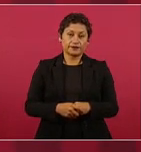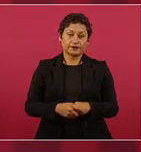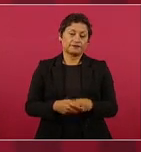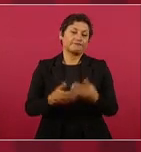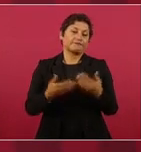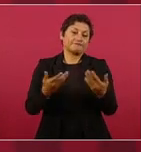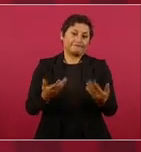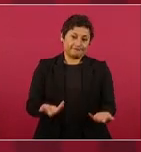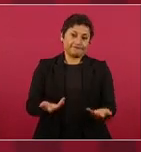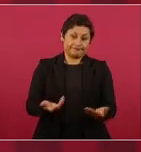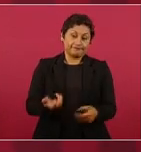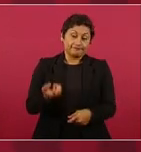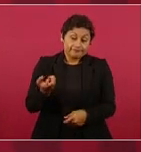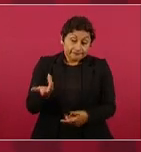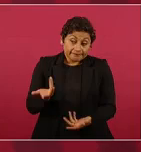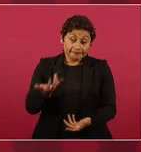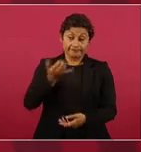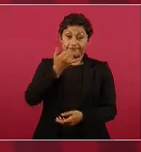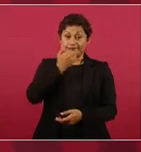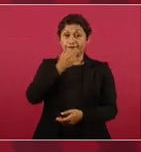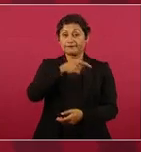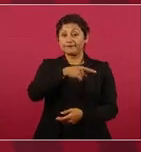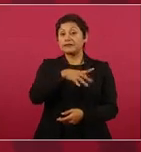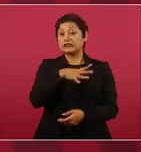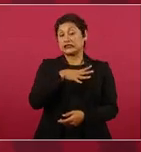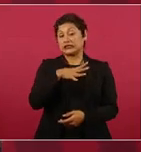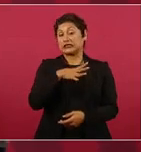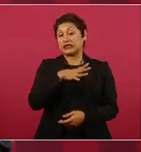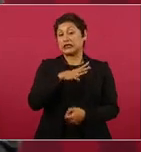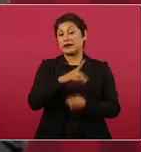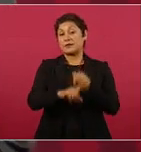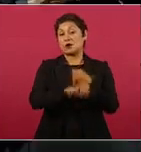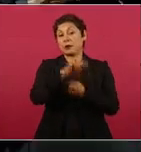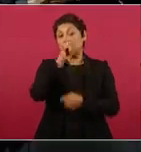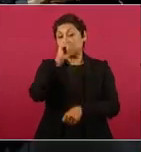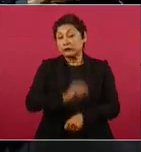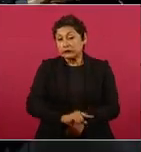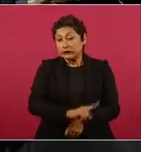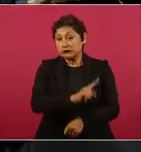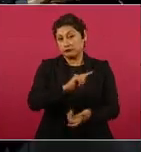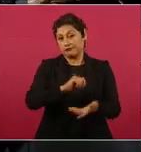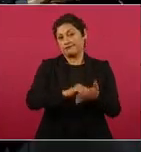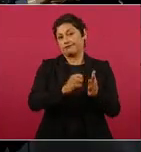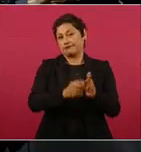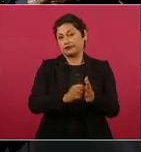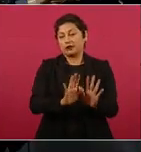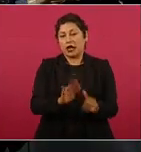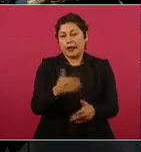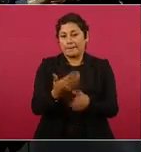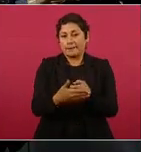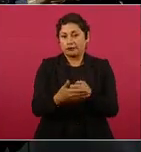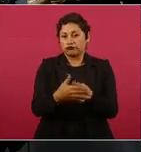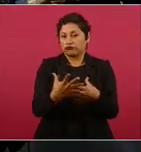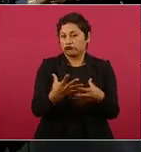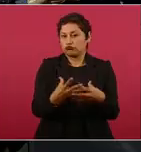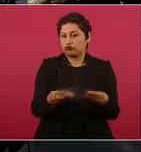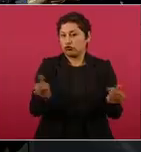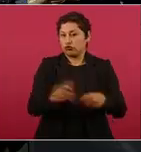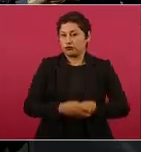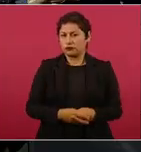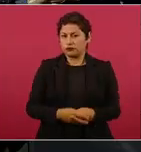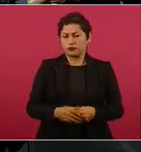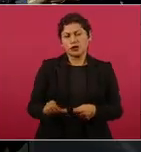Entonces sí es un asunto técnico, pero ya se va a resolver. Lo otro, pues yo creo que podrías